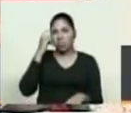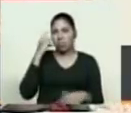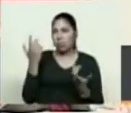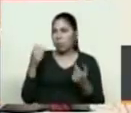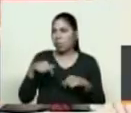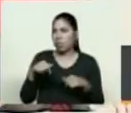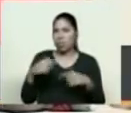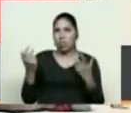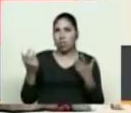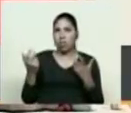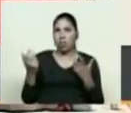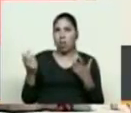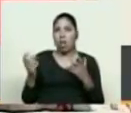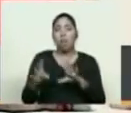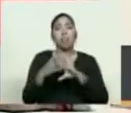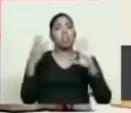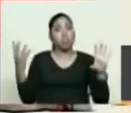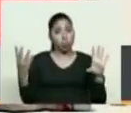cuánto?